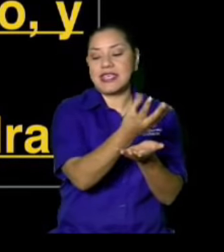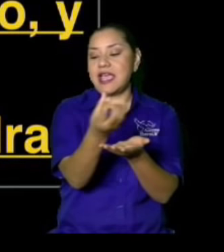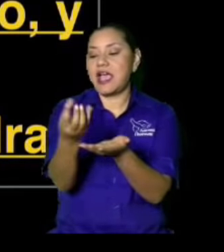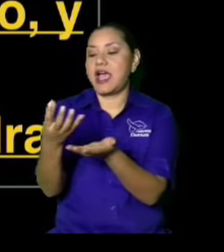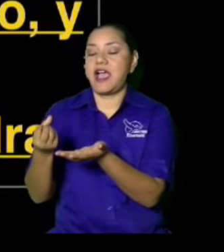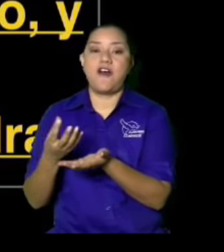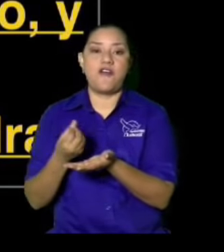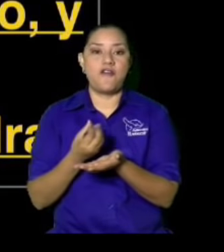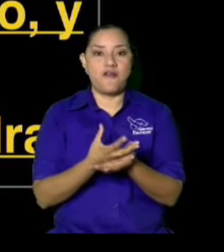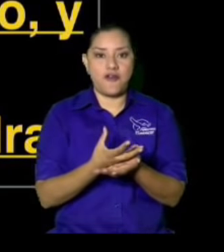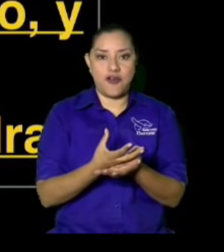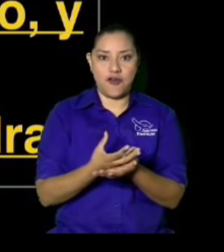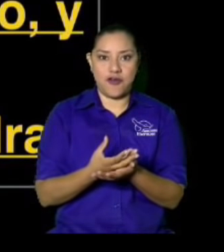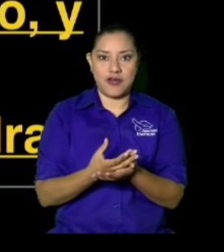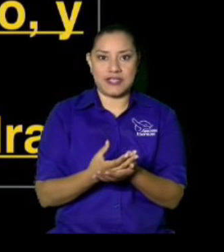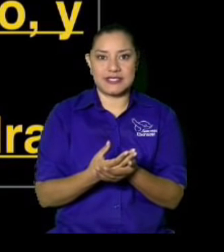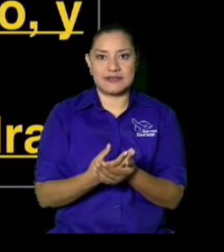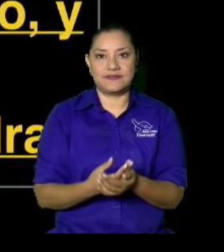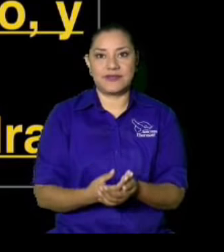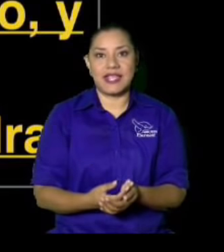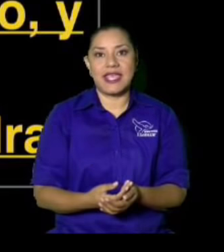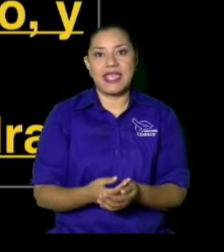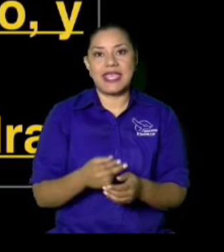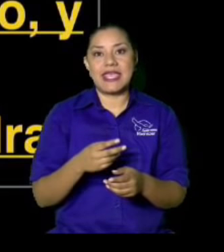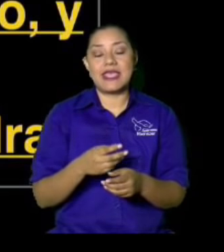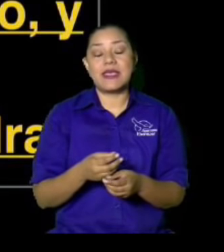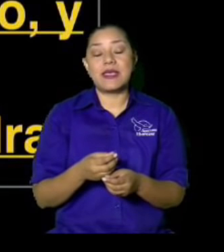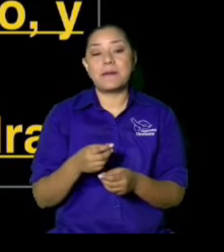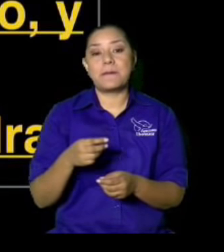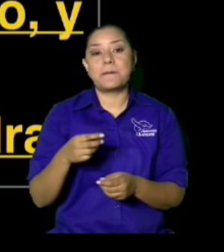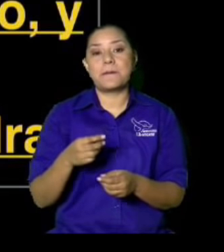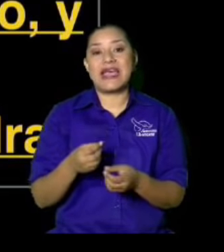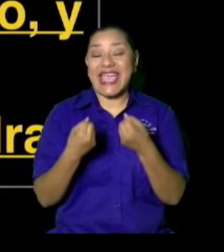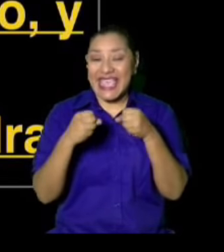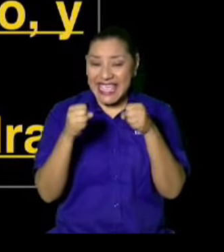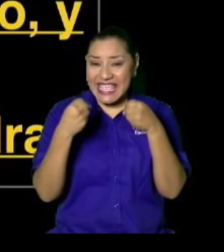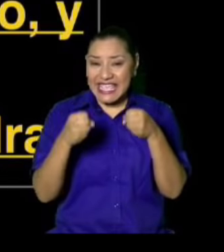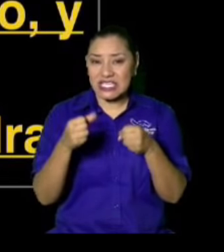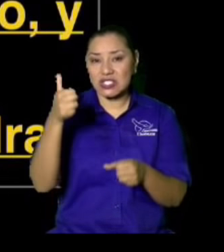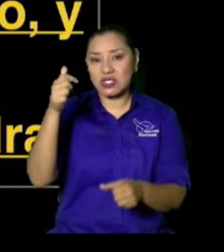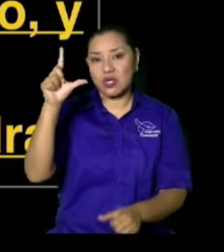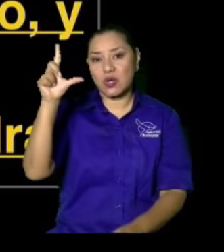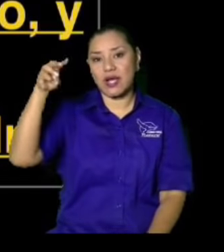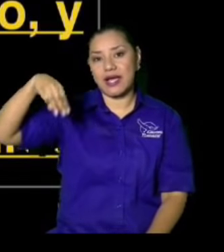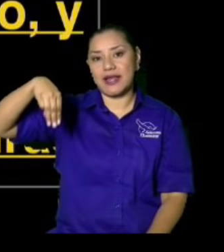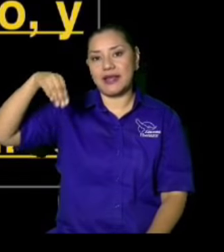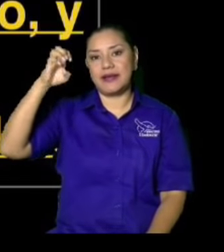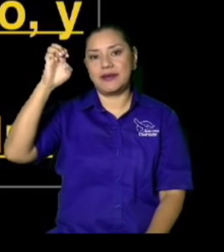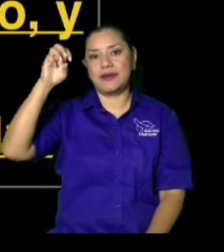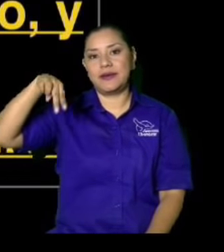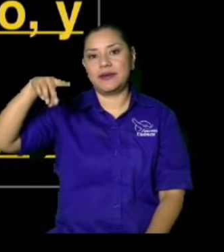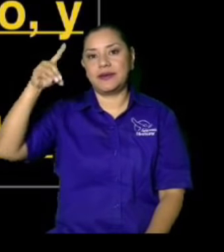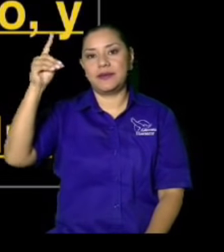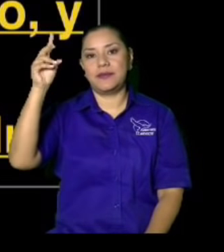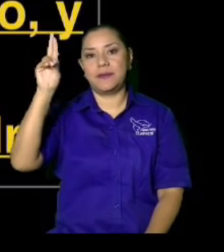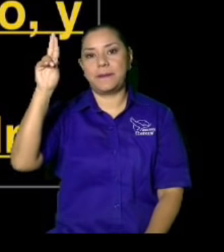renuevos y producido almendras. Ya tocaron esto con los pastores.